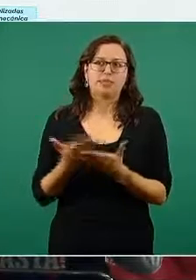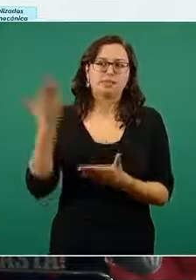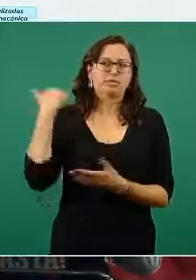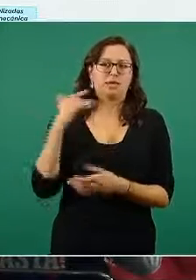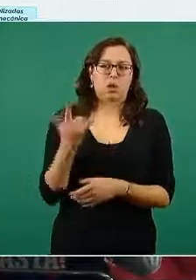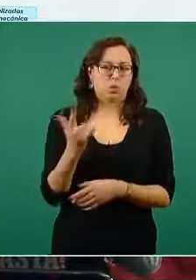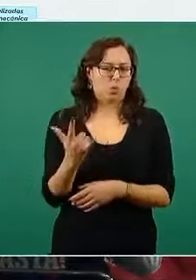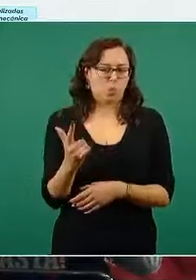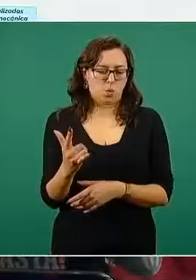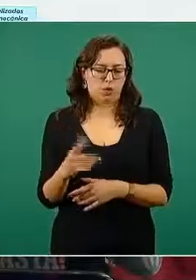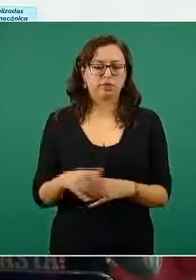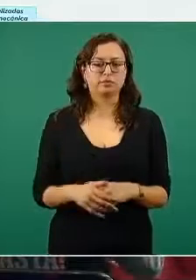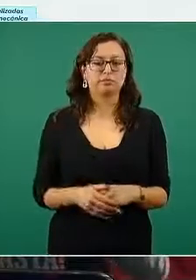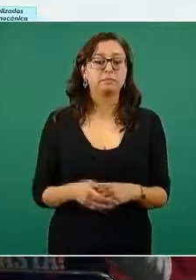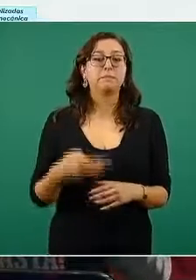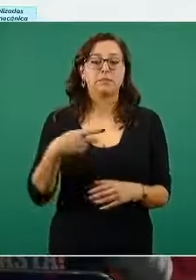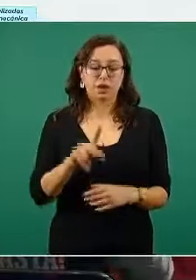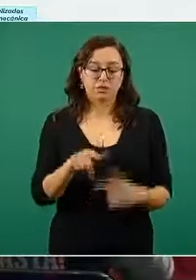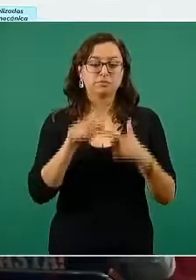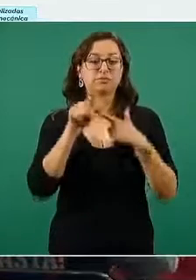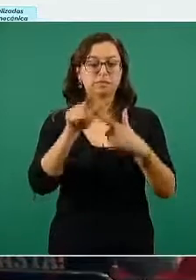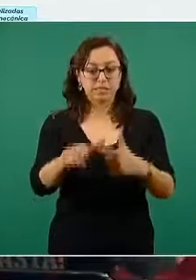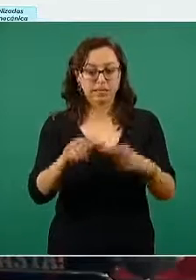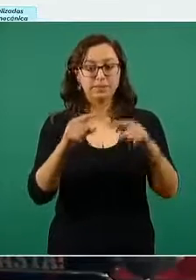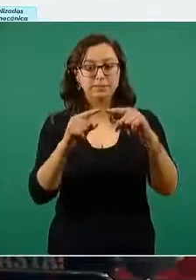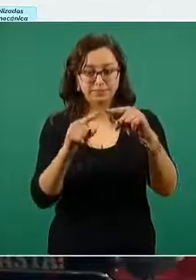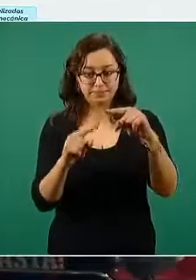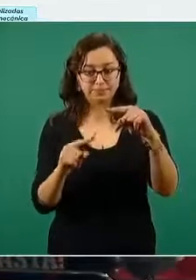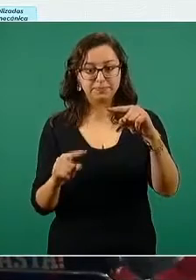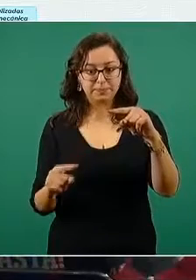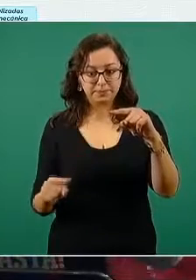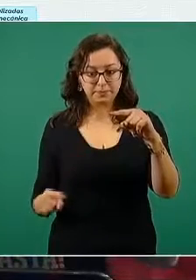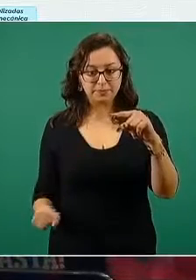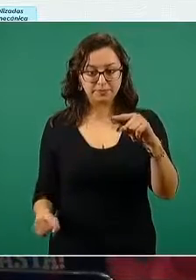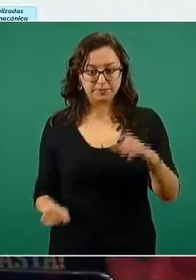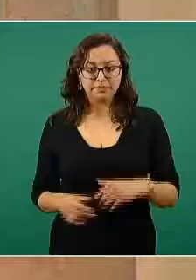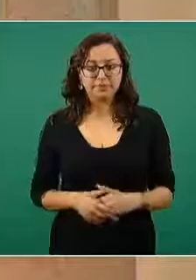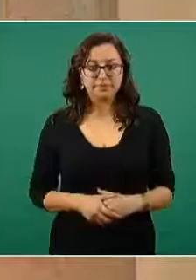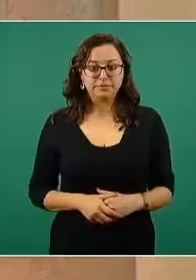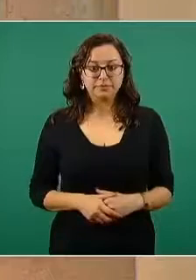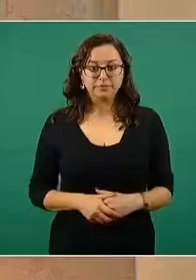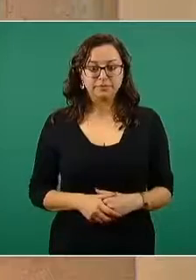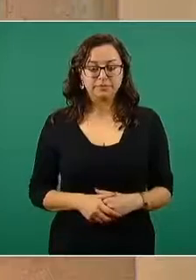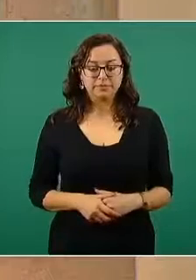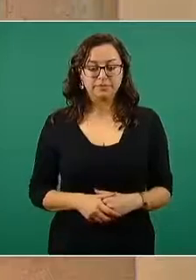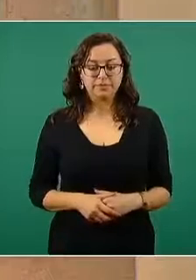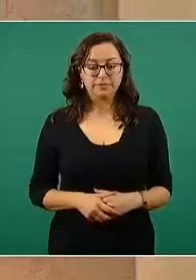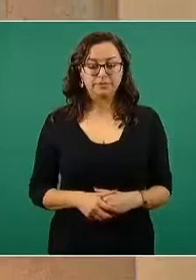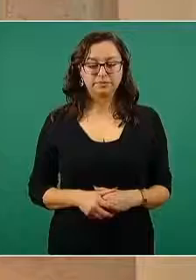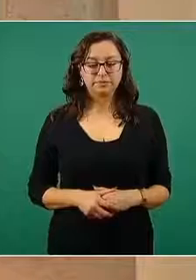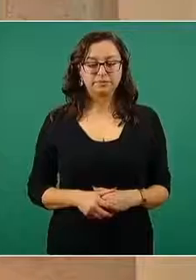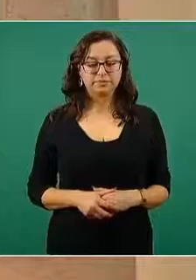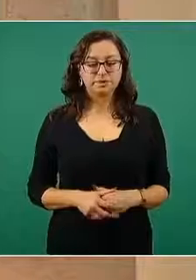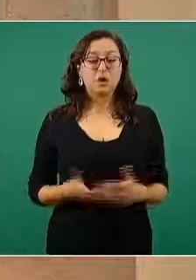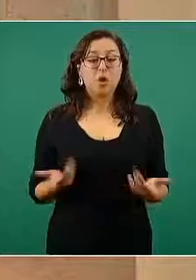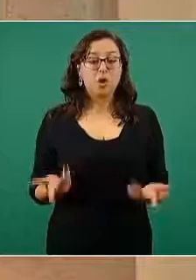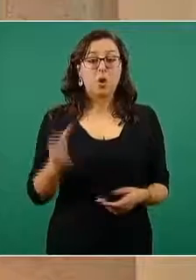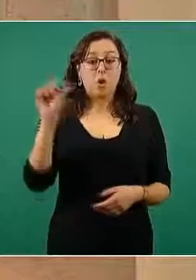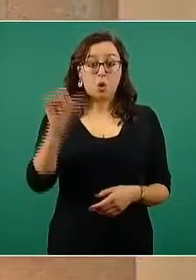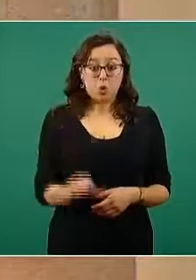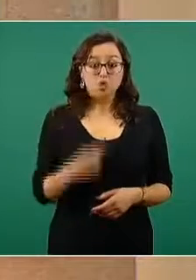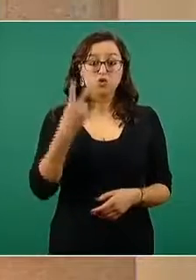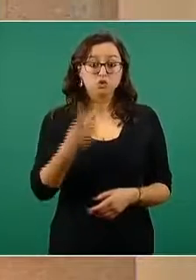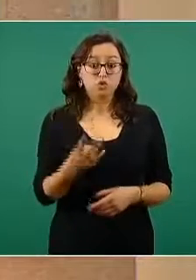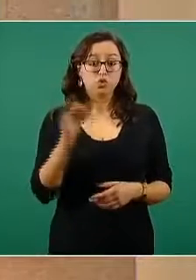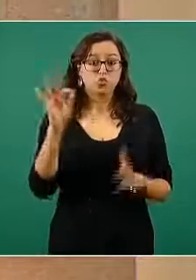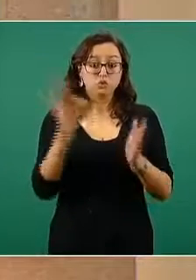julio. Y la tendencia continúa siendo hacia la baja. De hecho, para el día de hoy tenemos 2 puntos porcentuales menos,